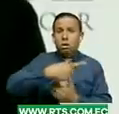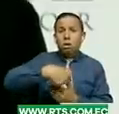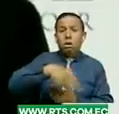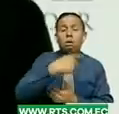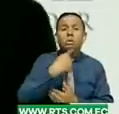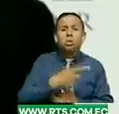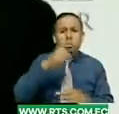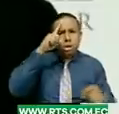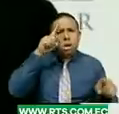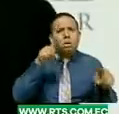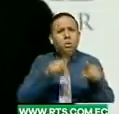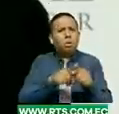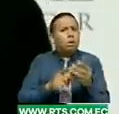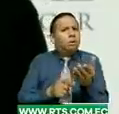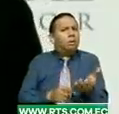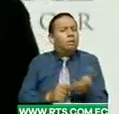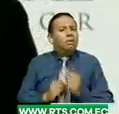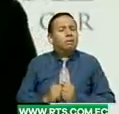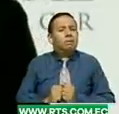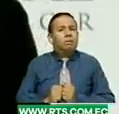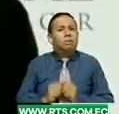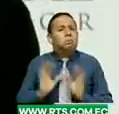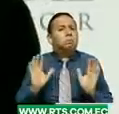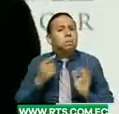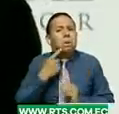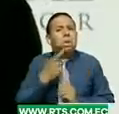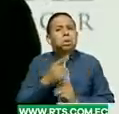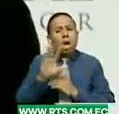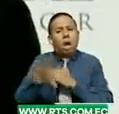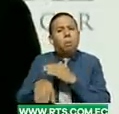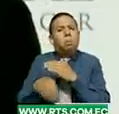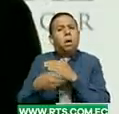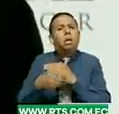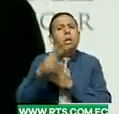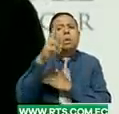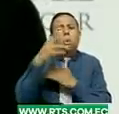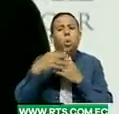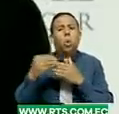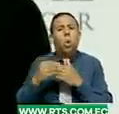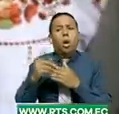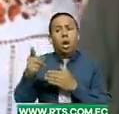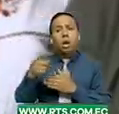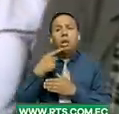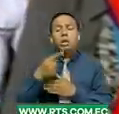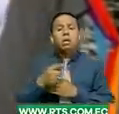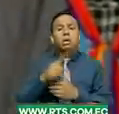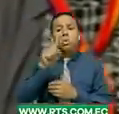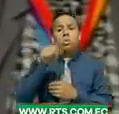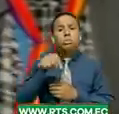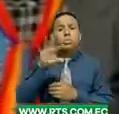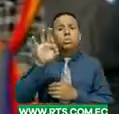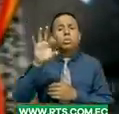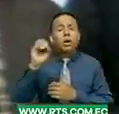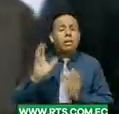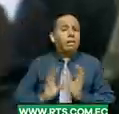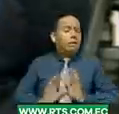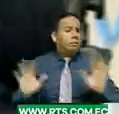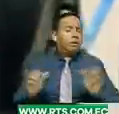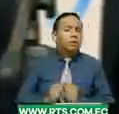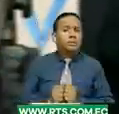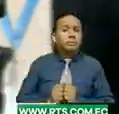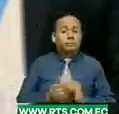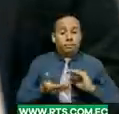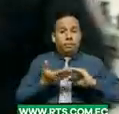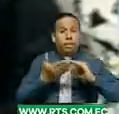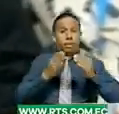que están de acuerdo. Incluso ellos proponían que se coloquen $2 y el gobierno lo estableció en 1.90. Pachacuti indica que el malestar no